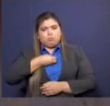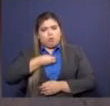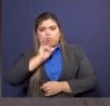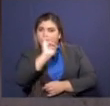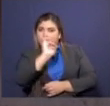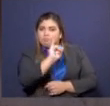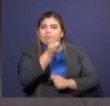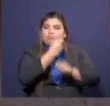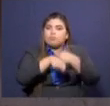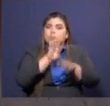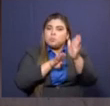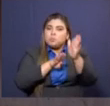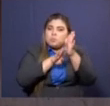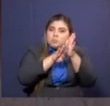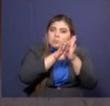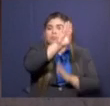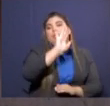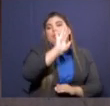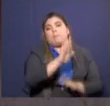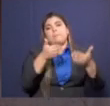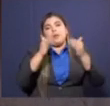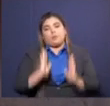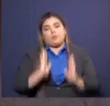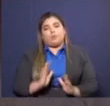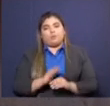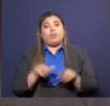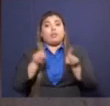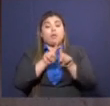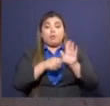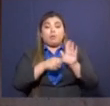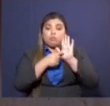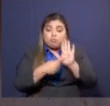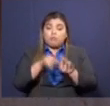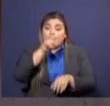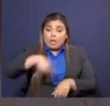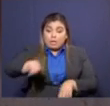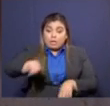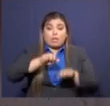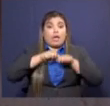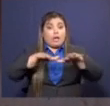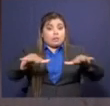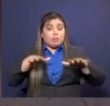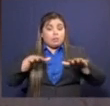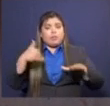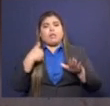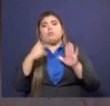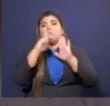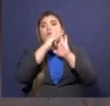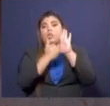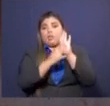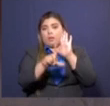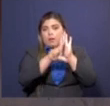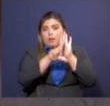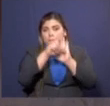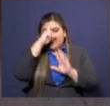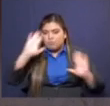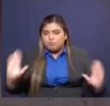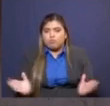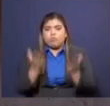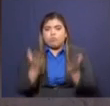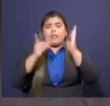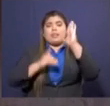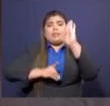También presentaremos ante esta Asamblea un proyecto de ley para incentivar